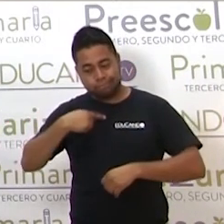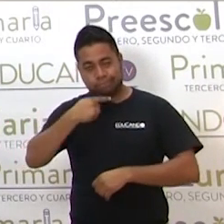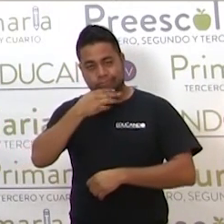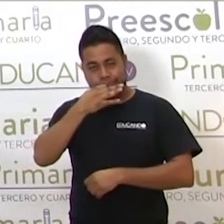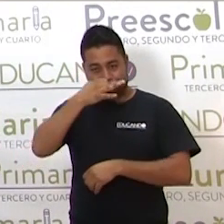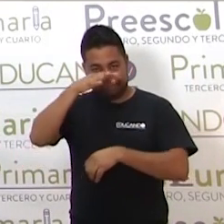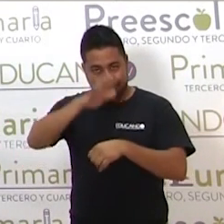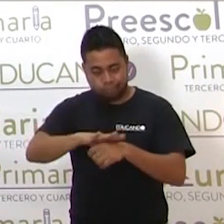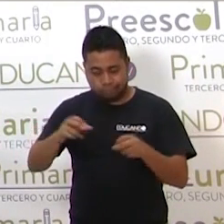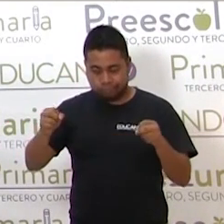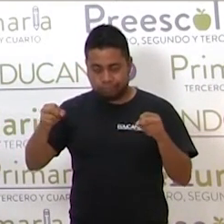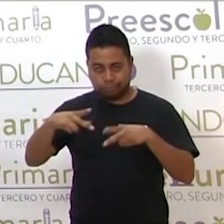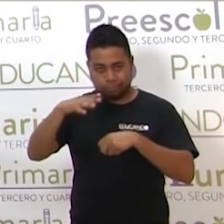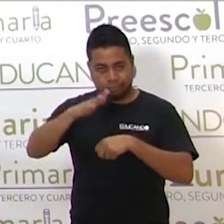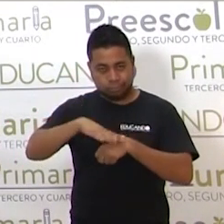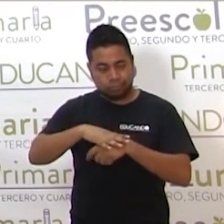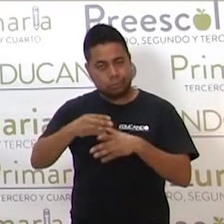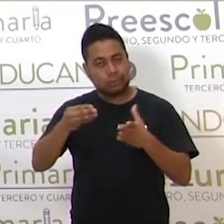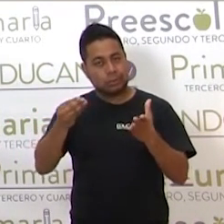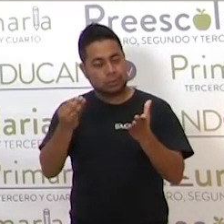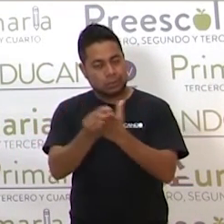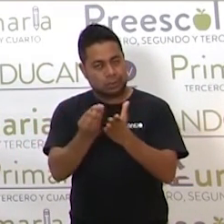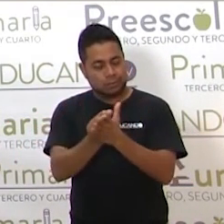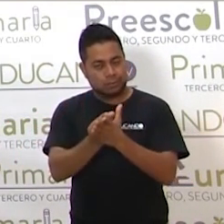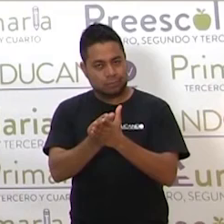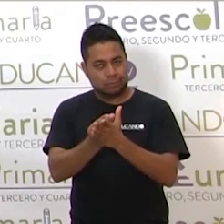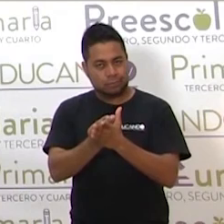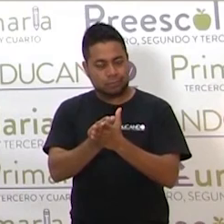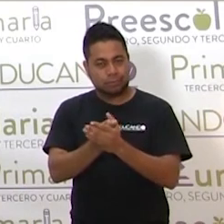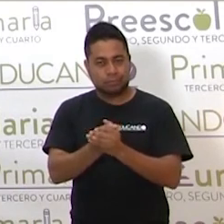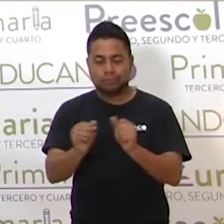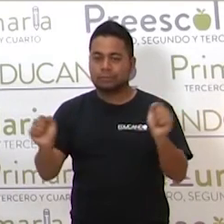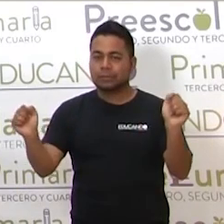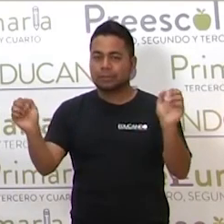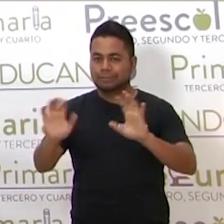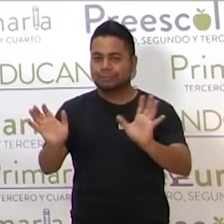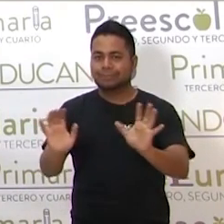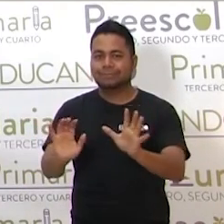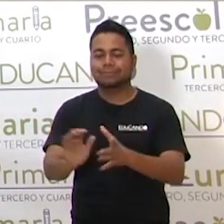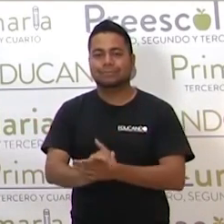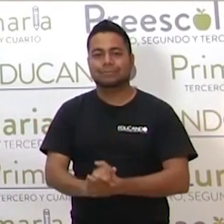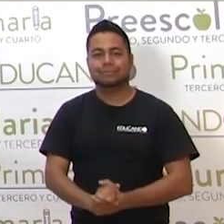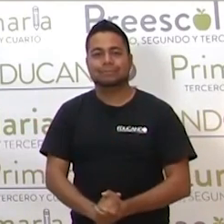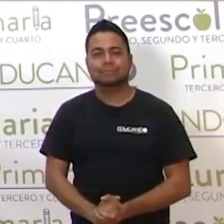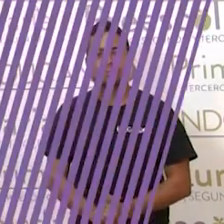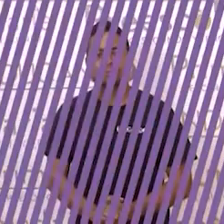decirles que nos vemos en la próxima sesión. ¡Hasta pronto!